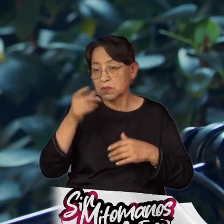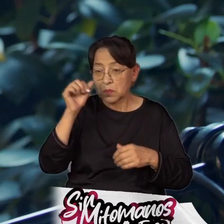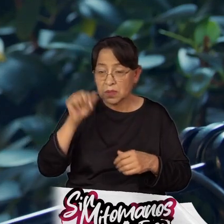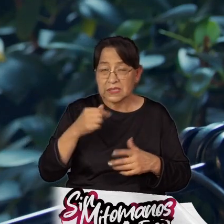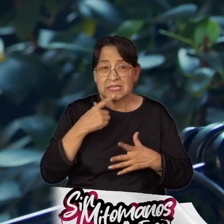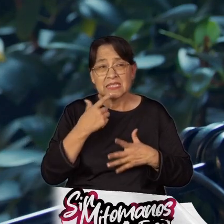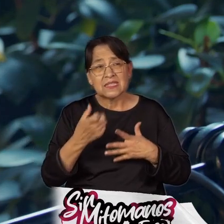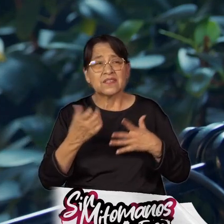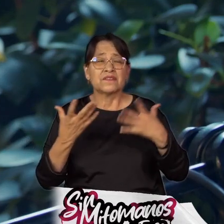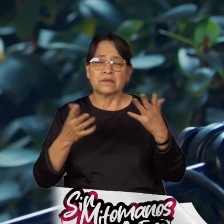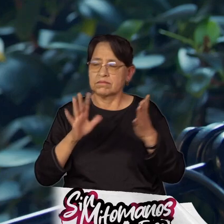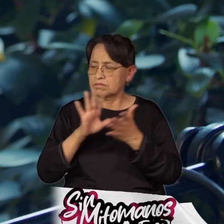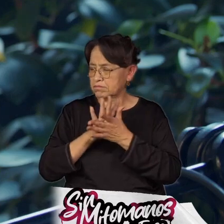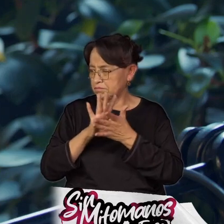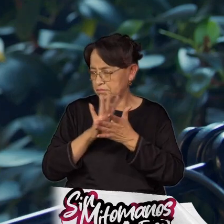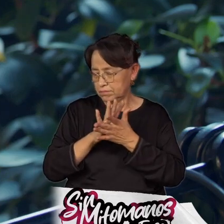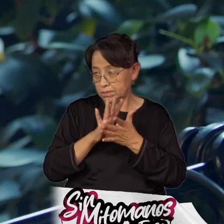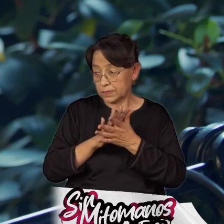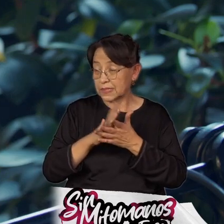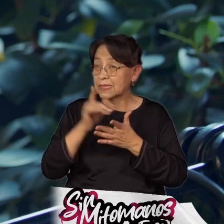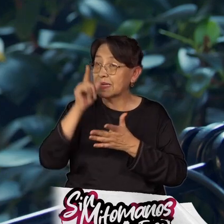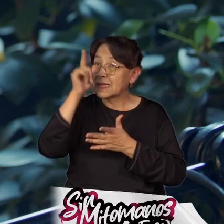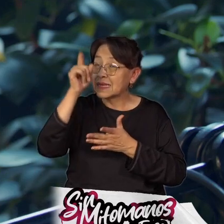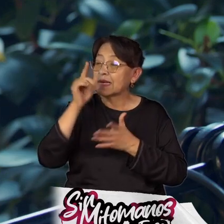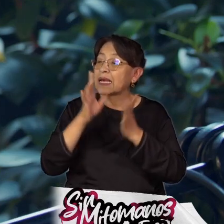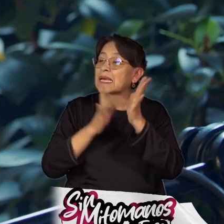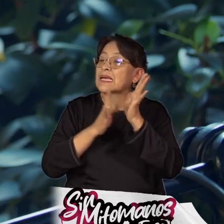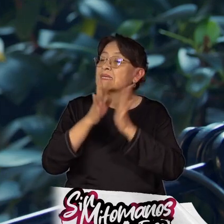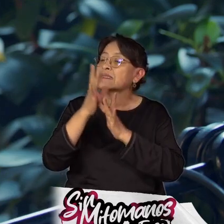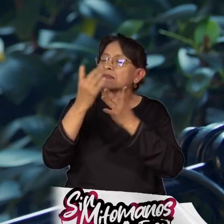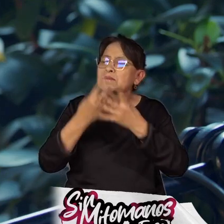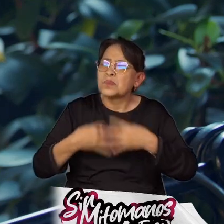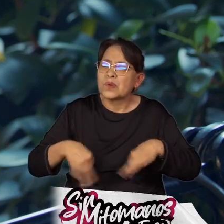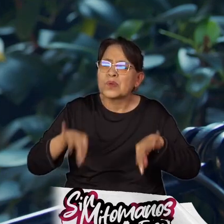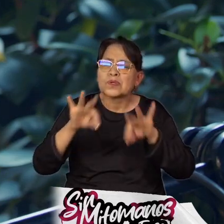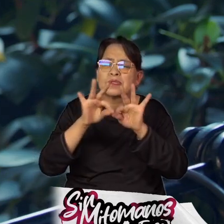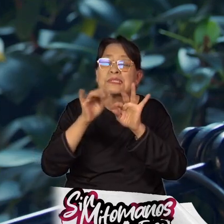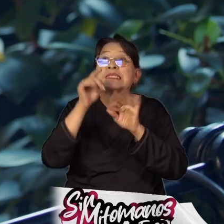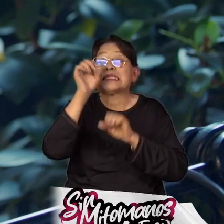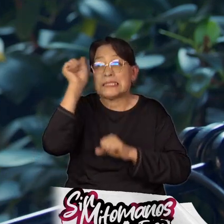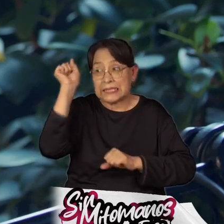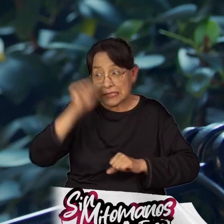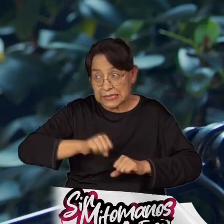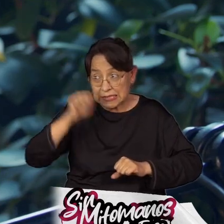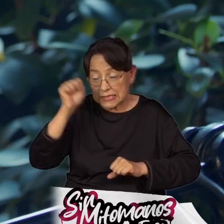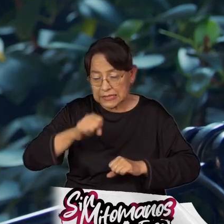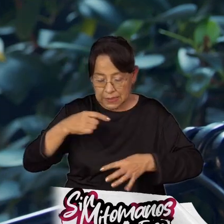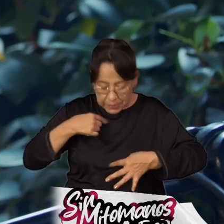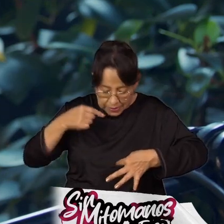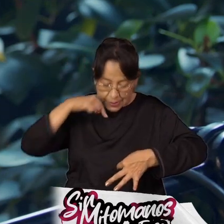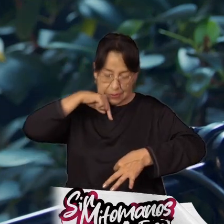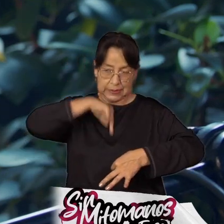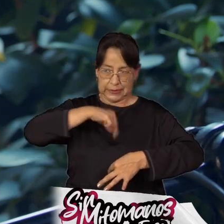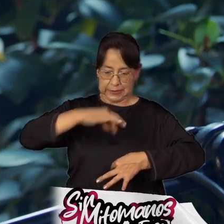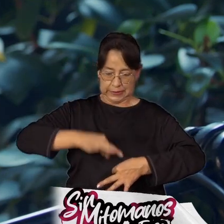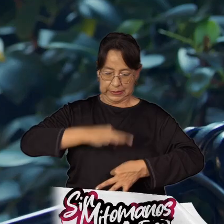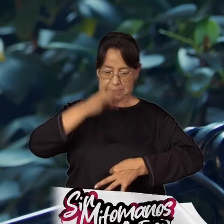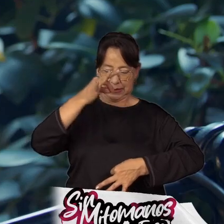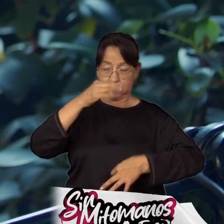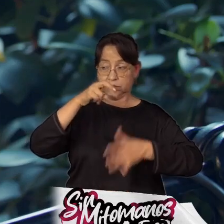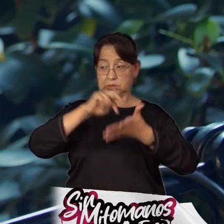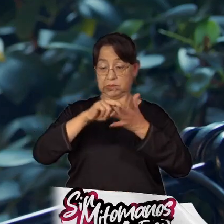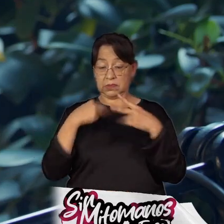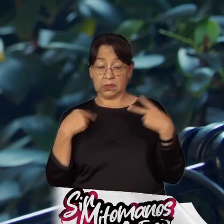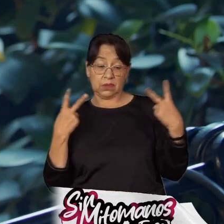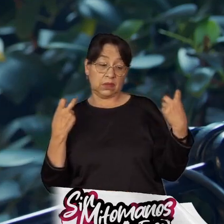las imposibilidades de ellas. Lo que a Él le importa es tu espíritu. Ese pobre de espíritu es aquel que no